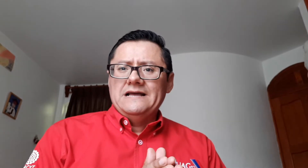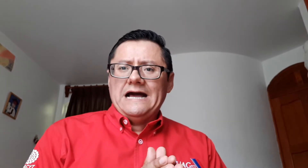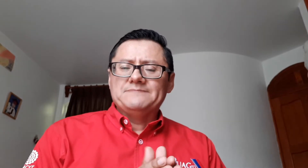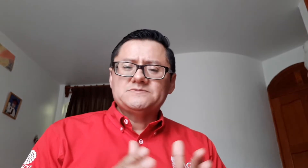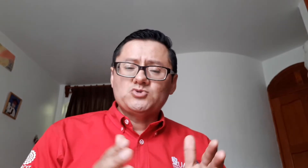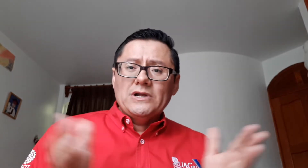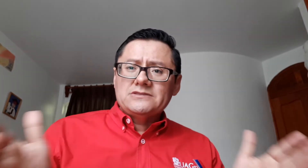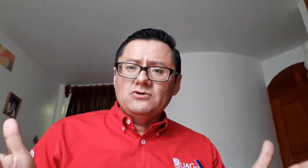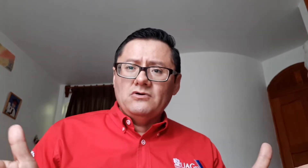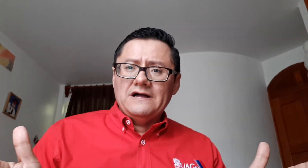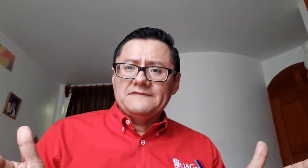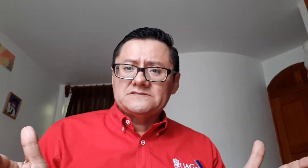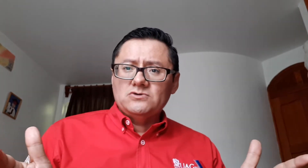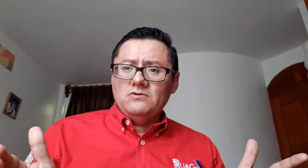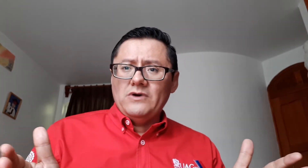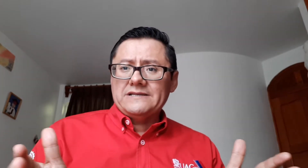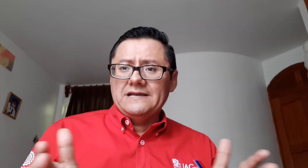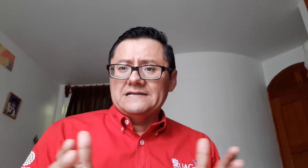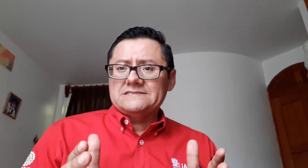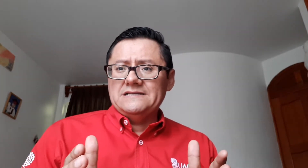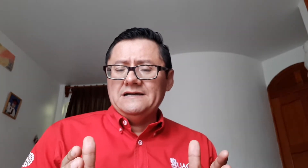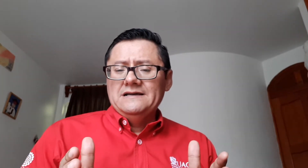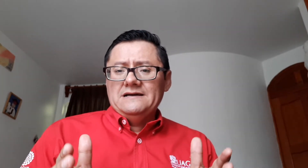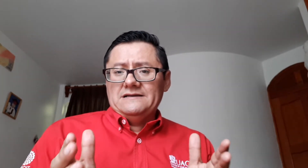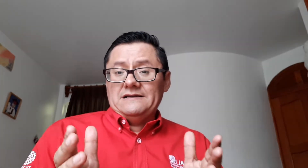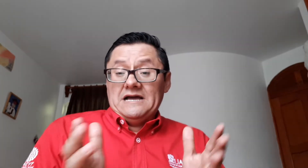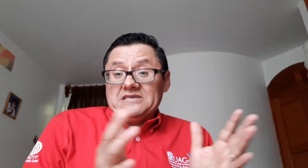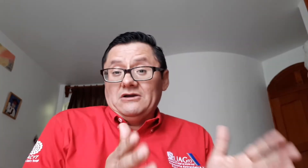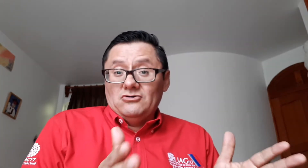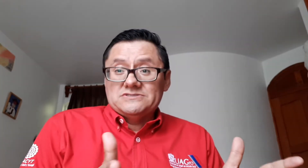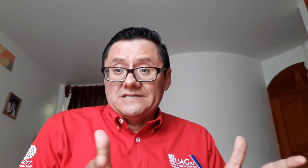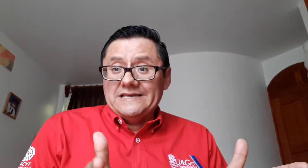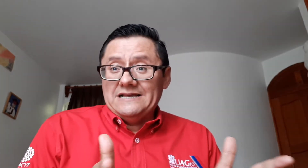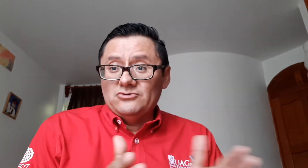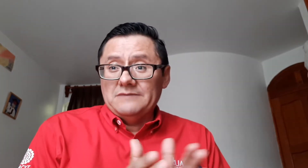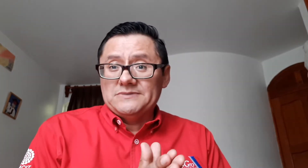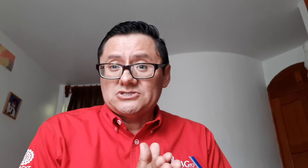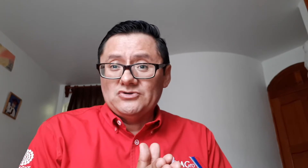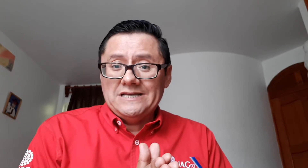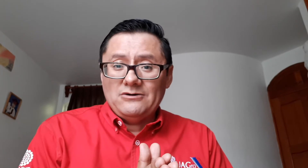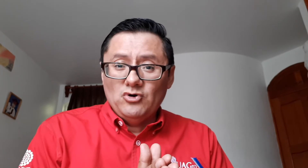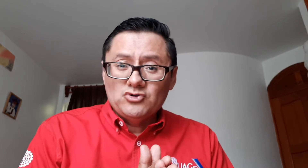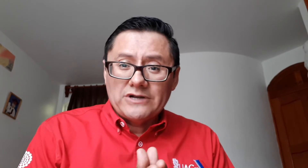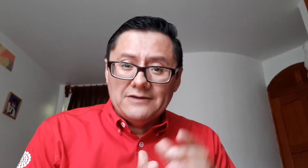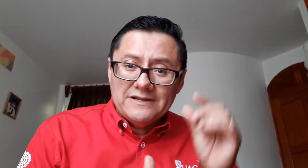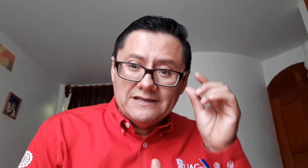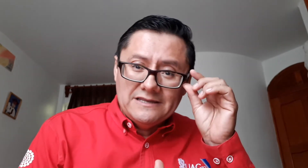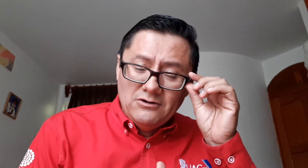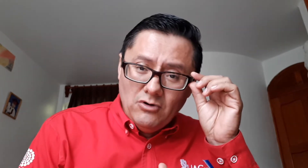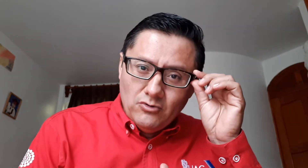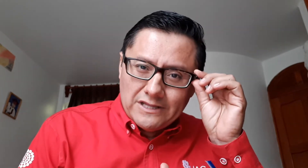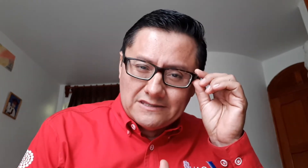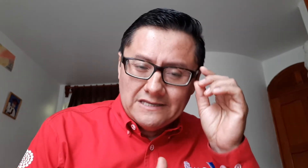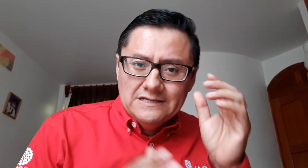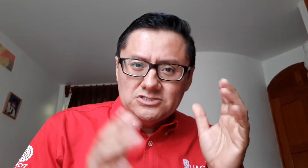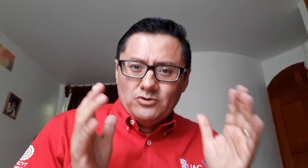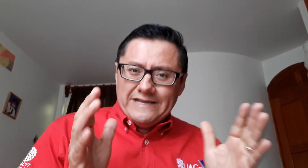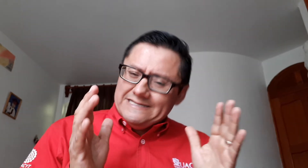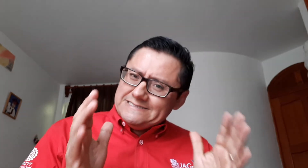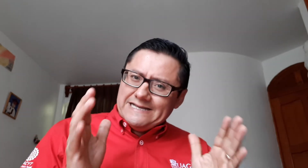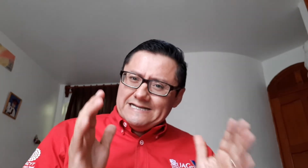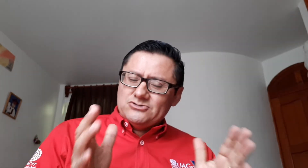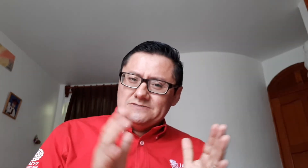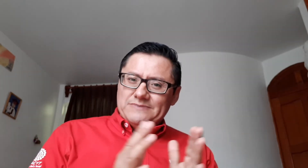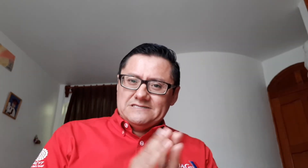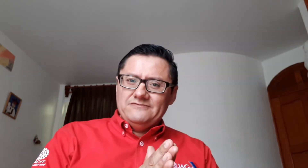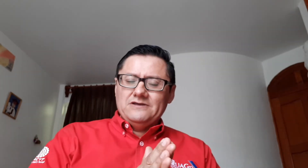declarar absuelto a Nazón Joaquín García, a quien consideran una persona honorable y congruente. Sobre